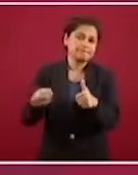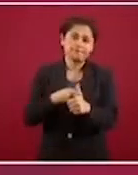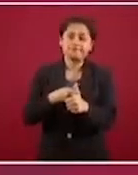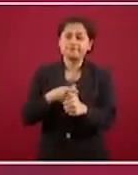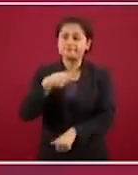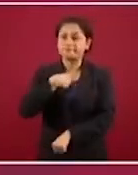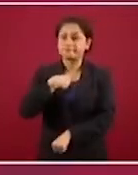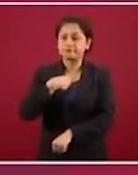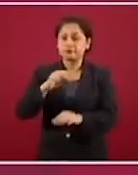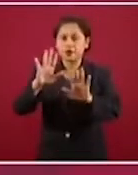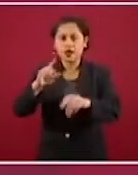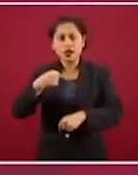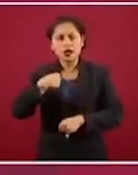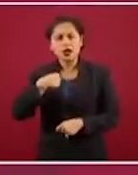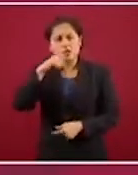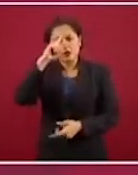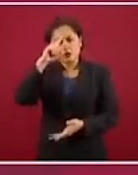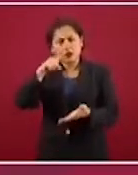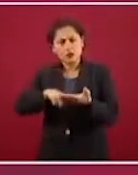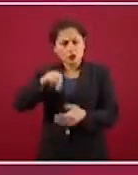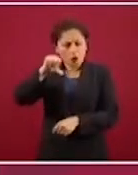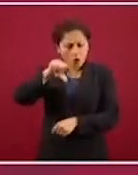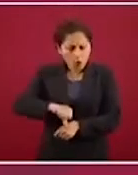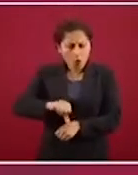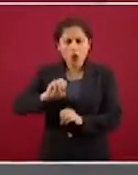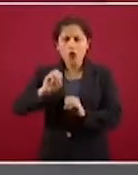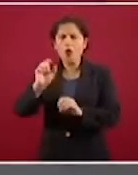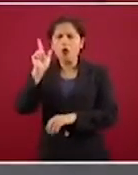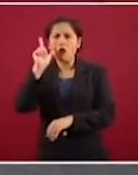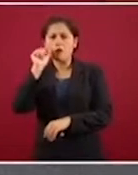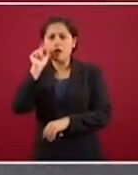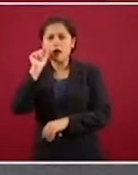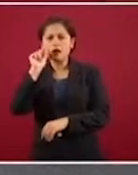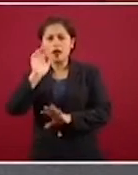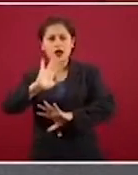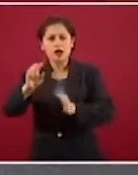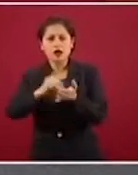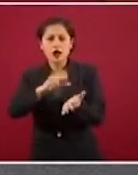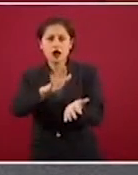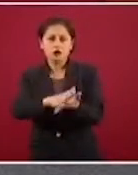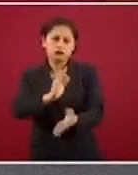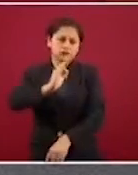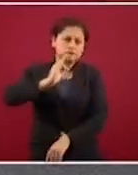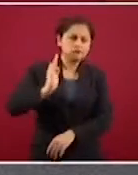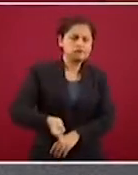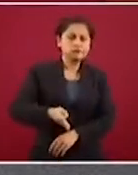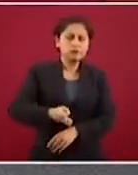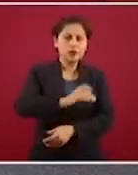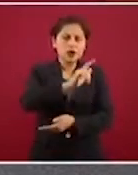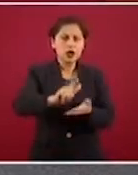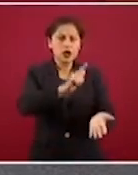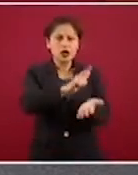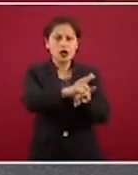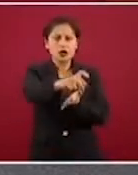Yo creo que hoy o mañana ya queda aprobada la reforma al cuarto